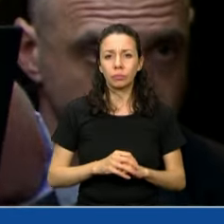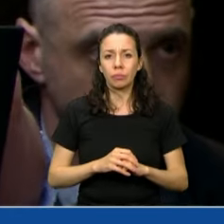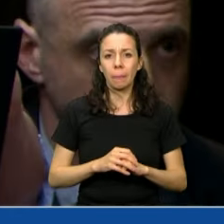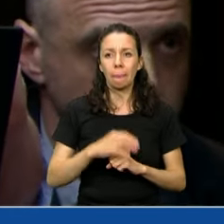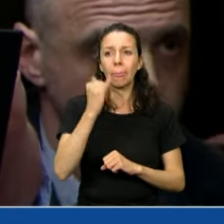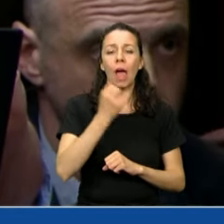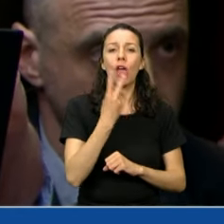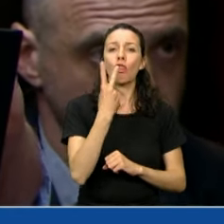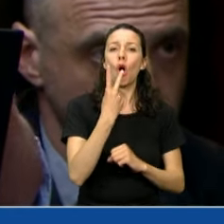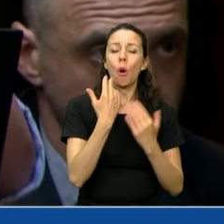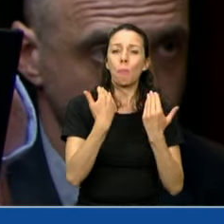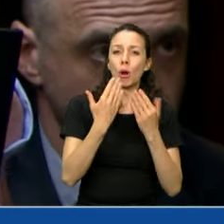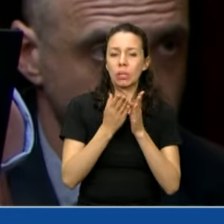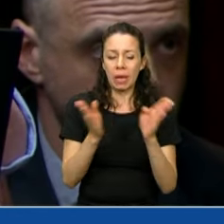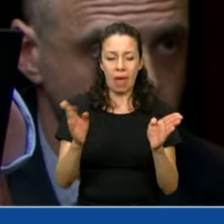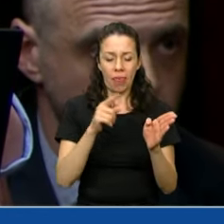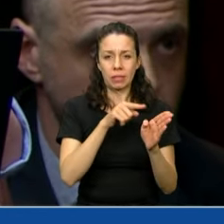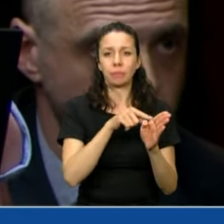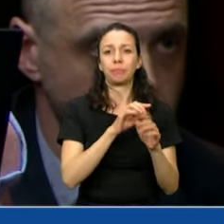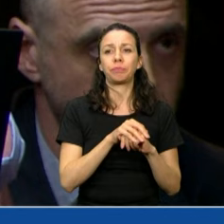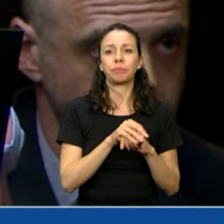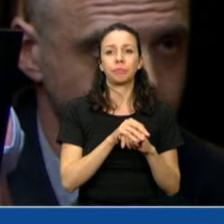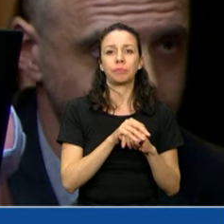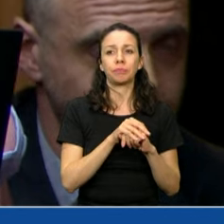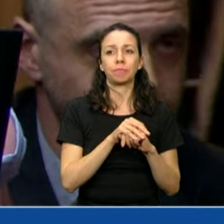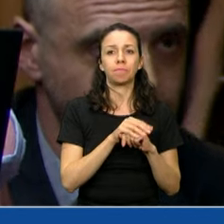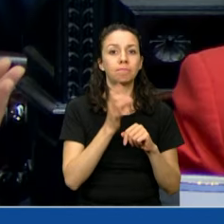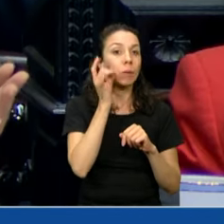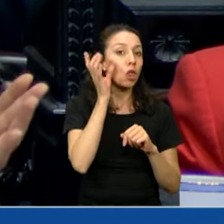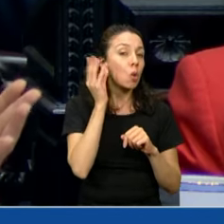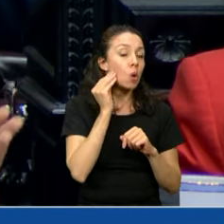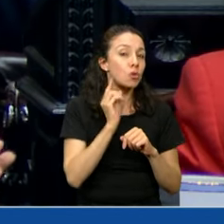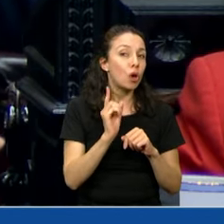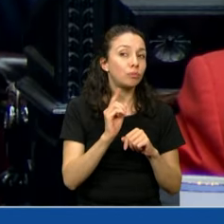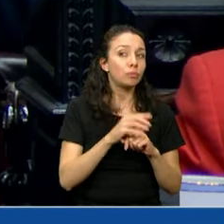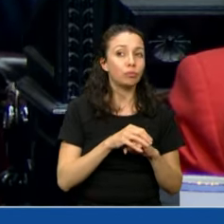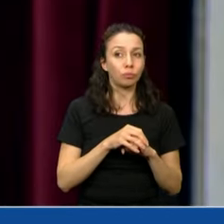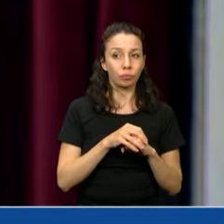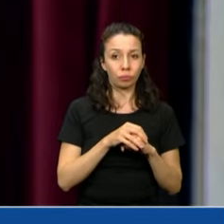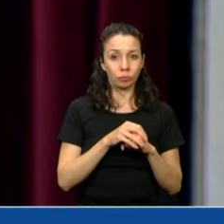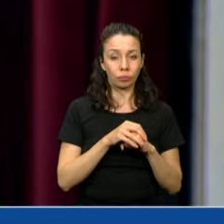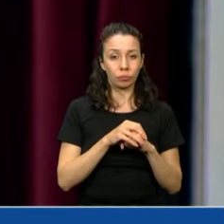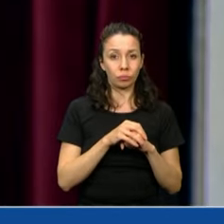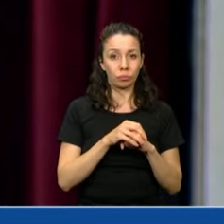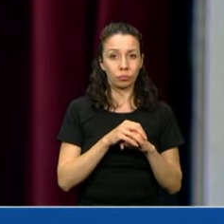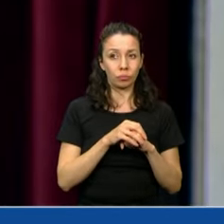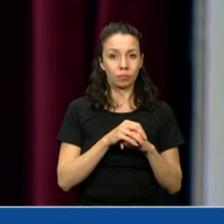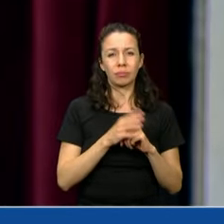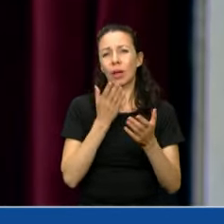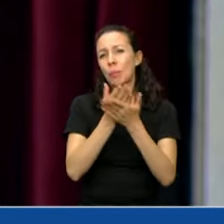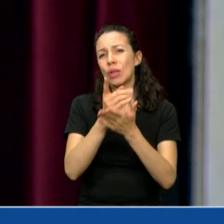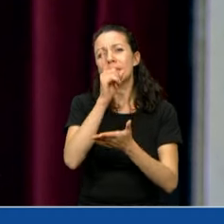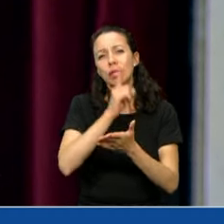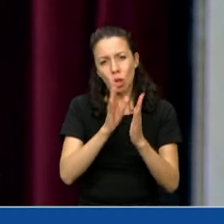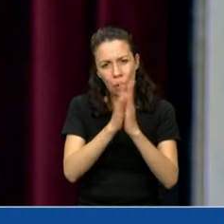dos posibilidades no escucho silencio diputados lea todo el